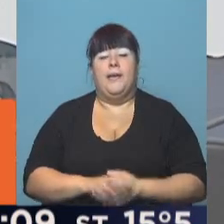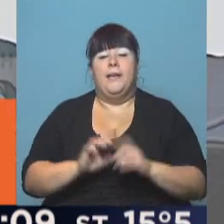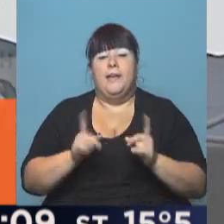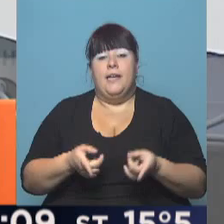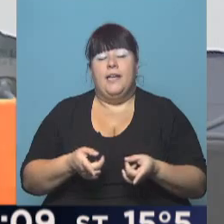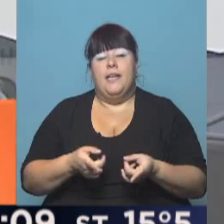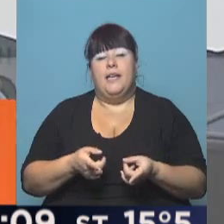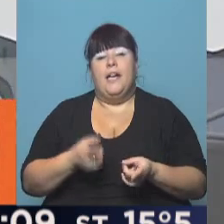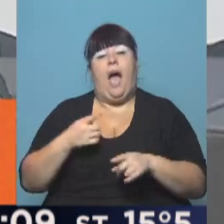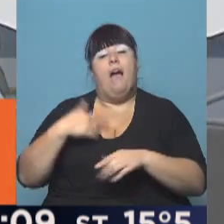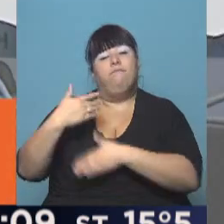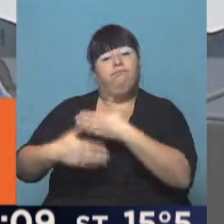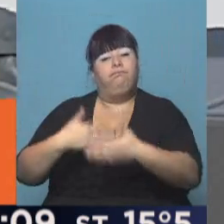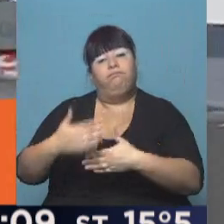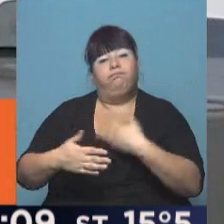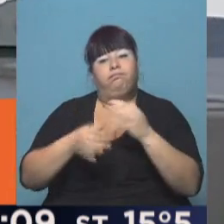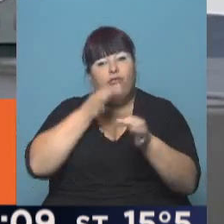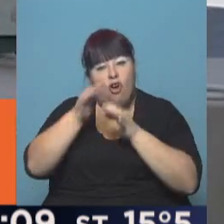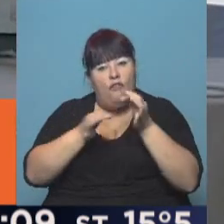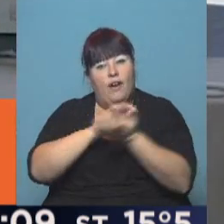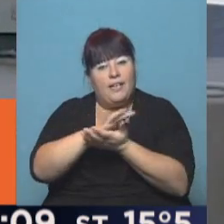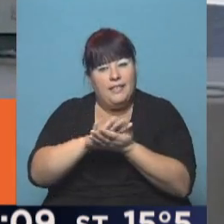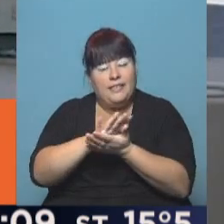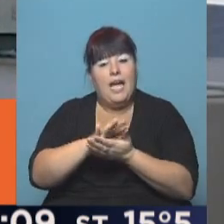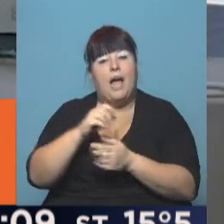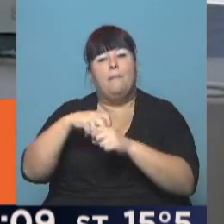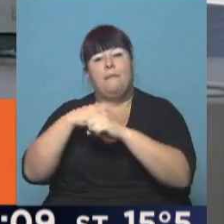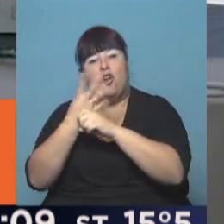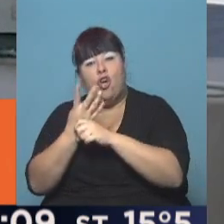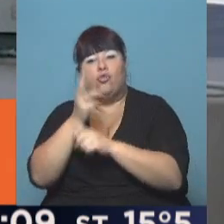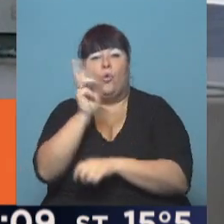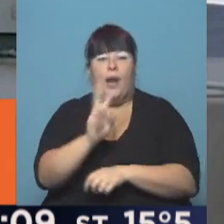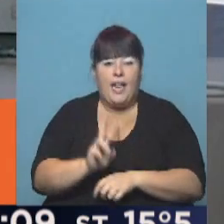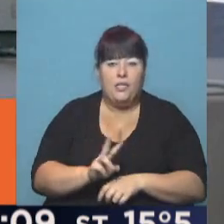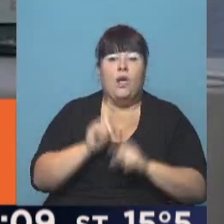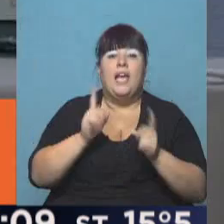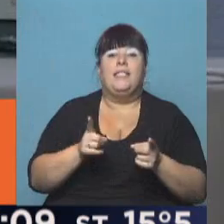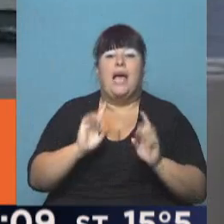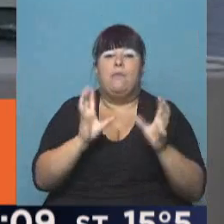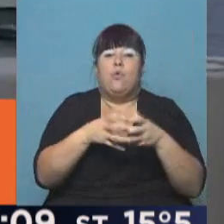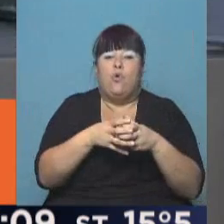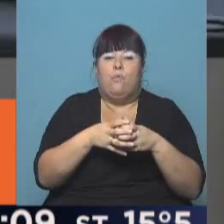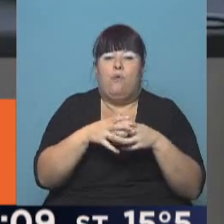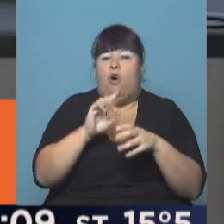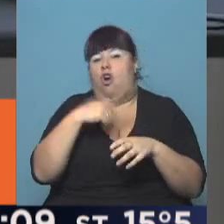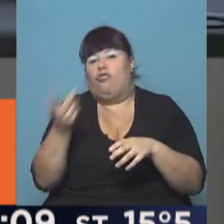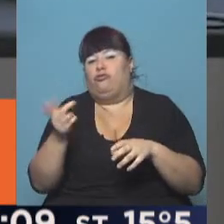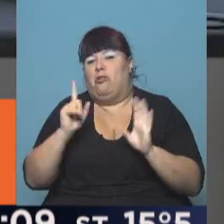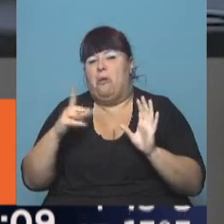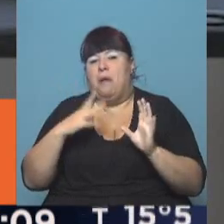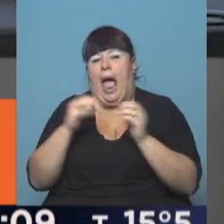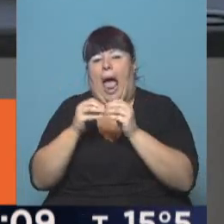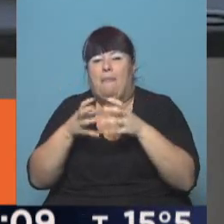y hay un proceso de diálogo entre Mercosur y Venezuela, también a través de un grupo más informal